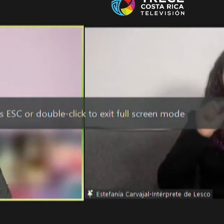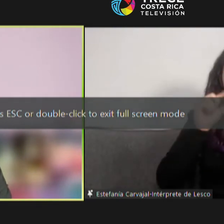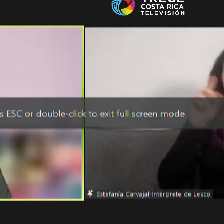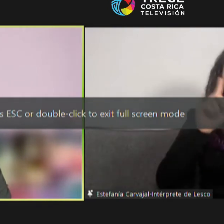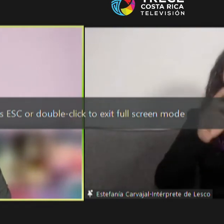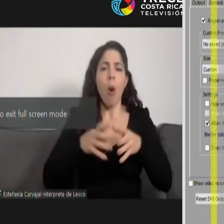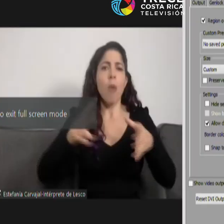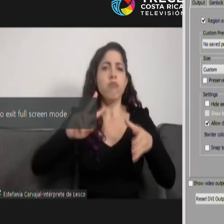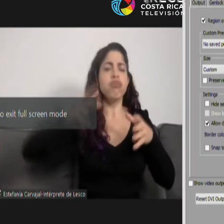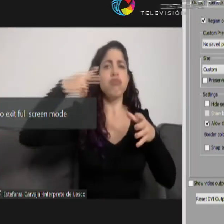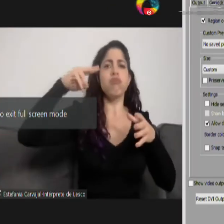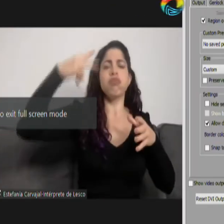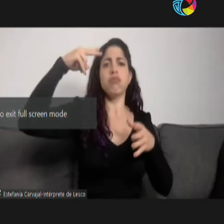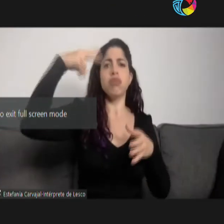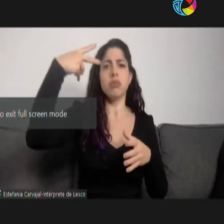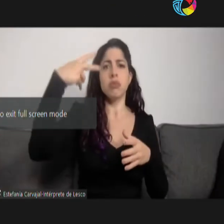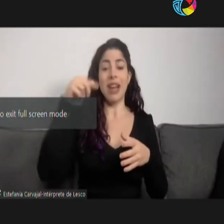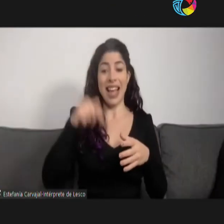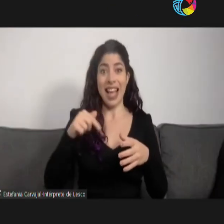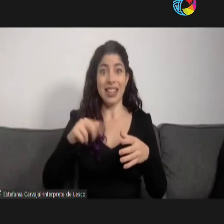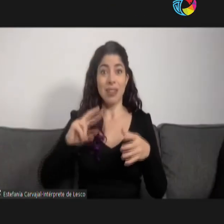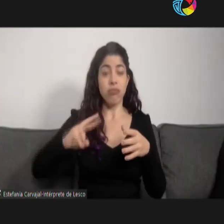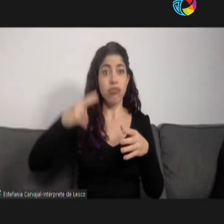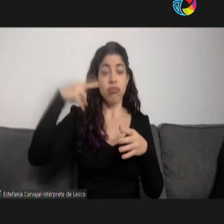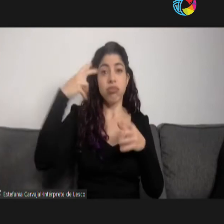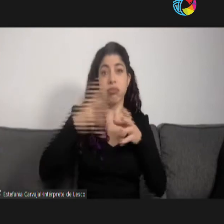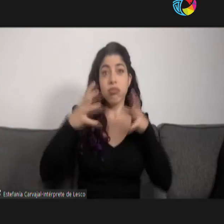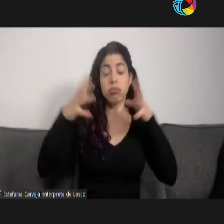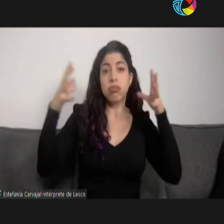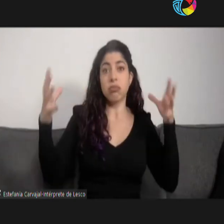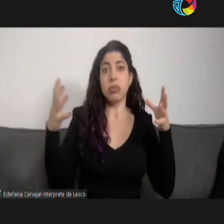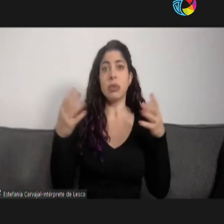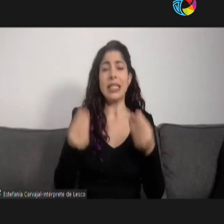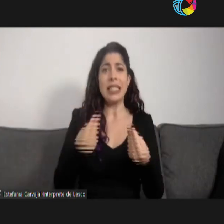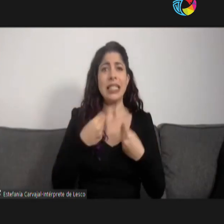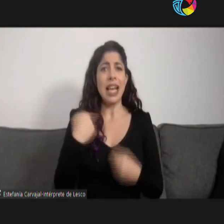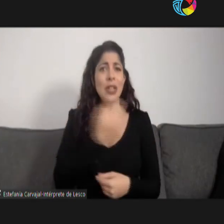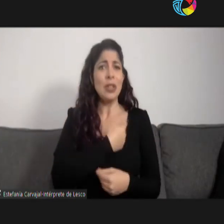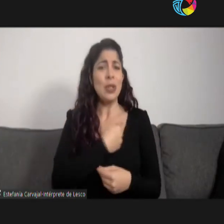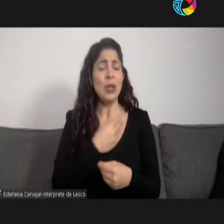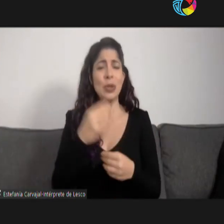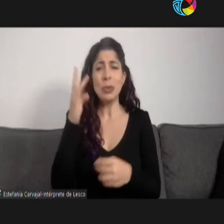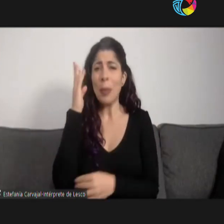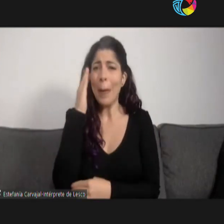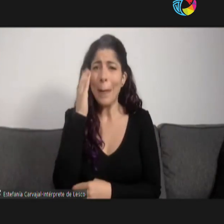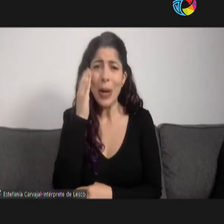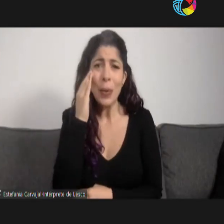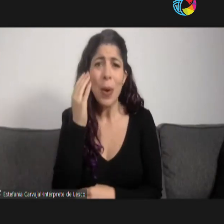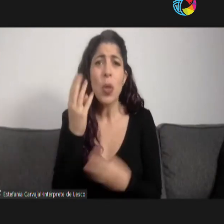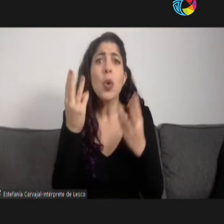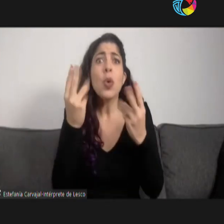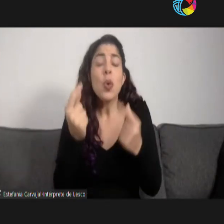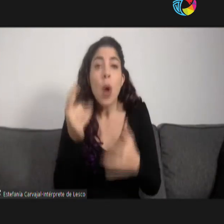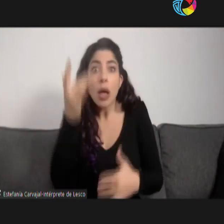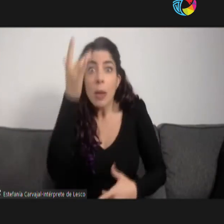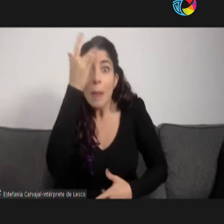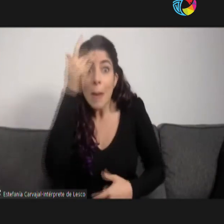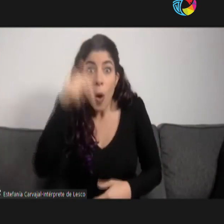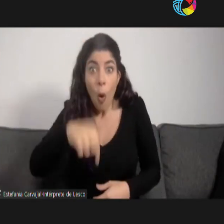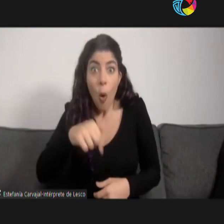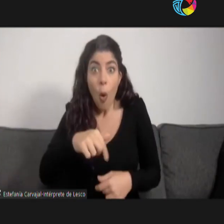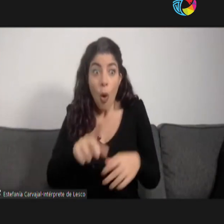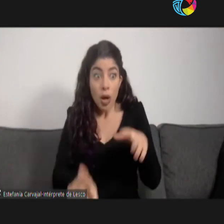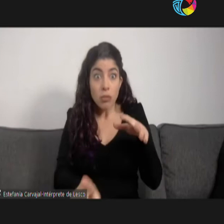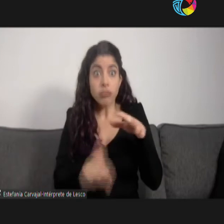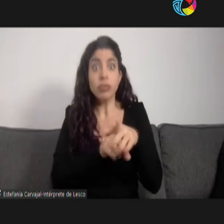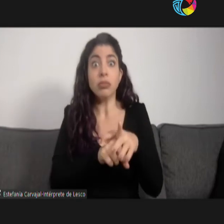esa exponencialidad es la que nos tiene que tener muy preocupados. La cantidad de casos que se están presentando hoy,